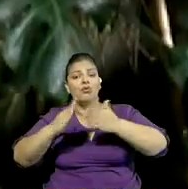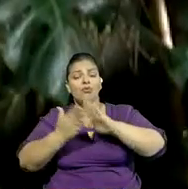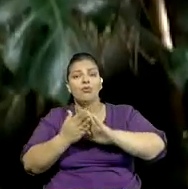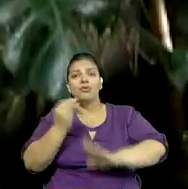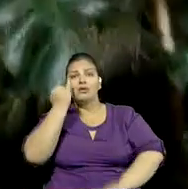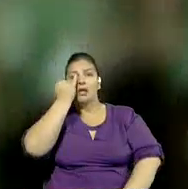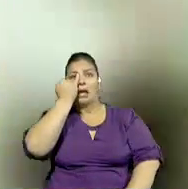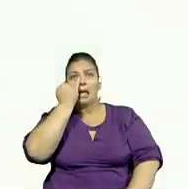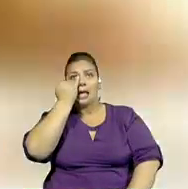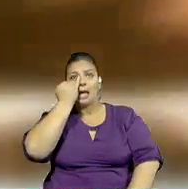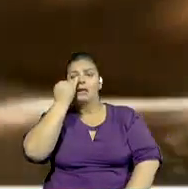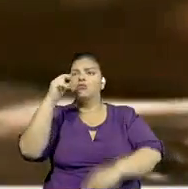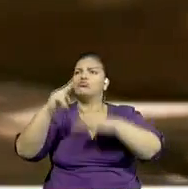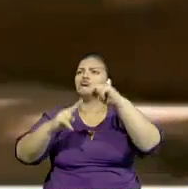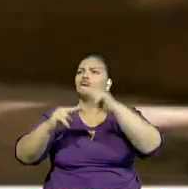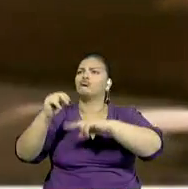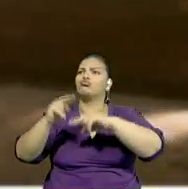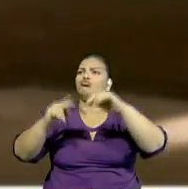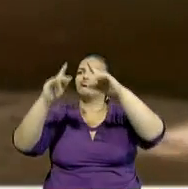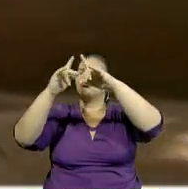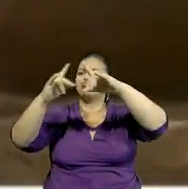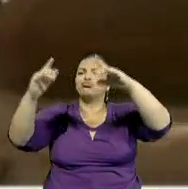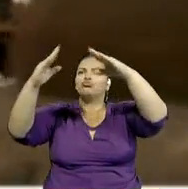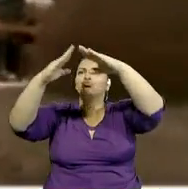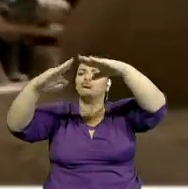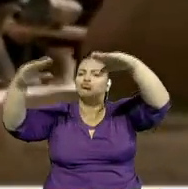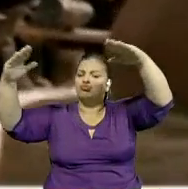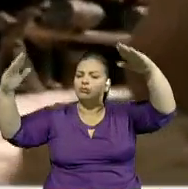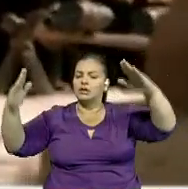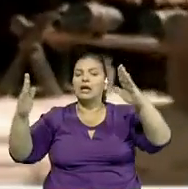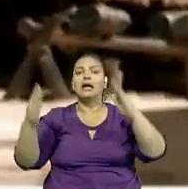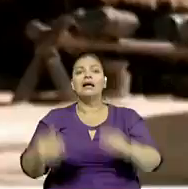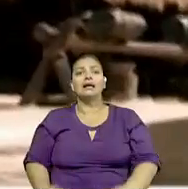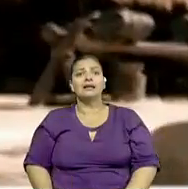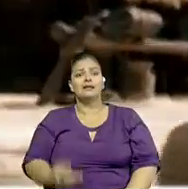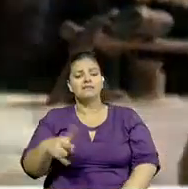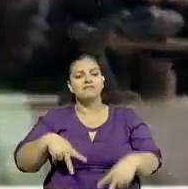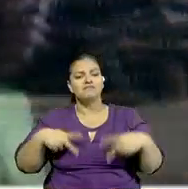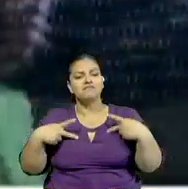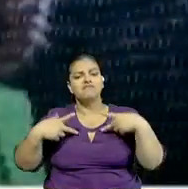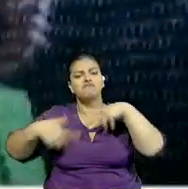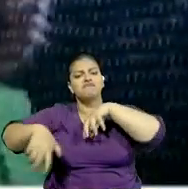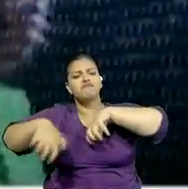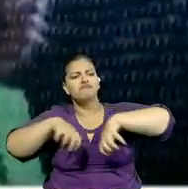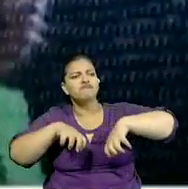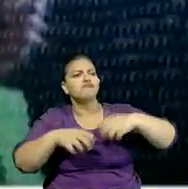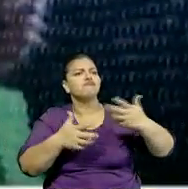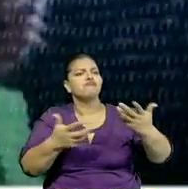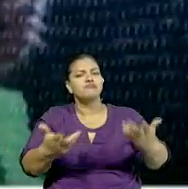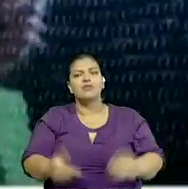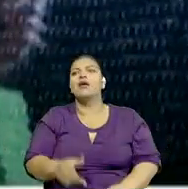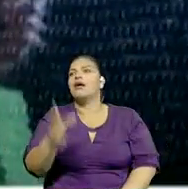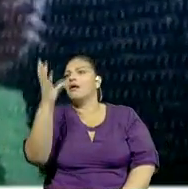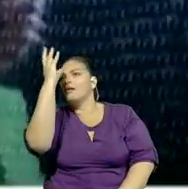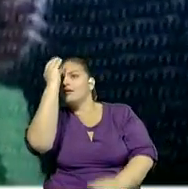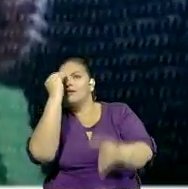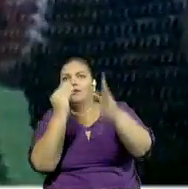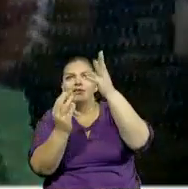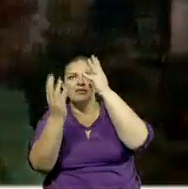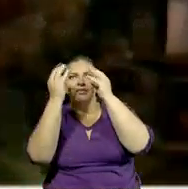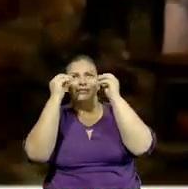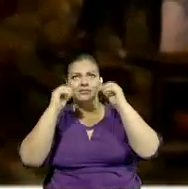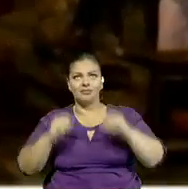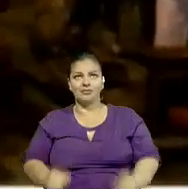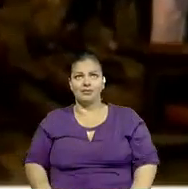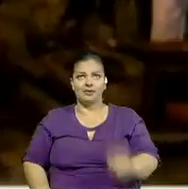desde 1875, entonces tenemos chozas originales, por eso es un museo de sitio, es un museo en donde vas a encontrar